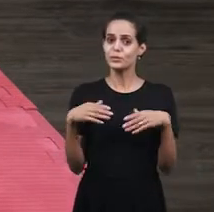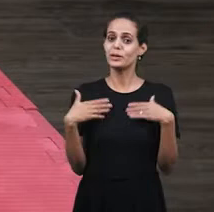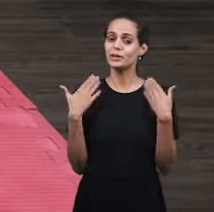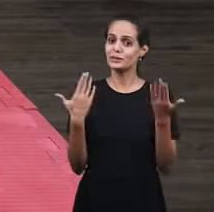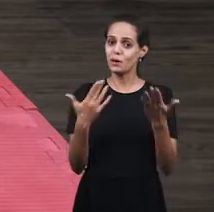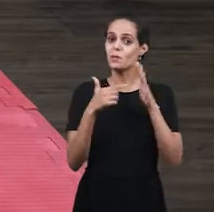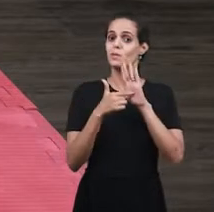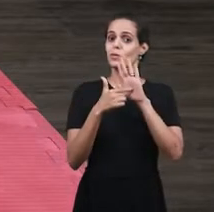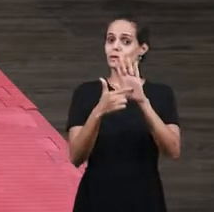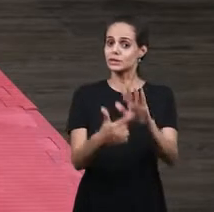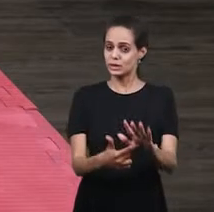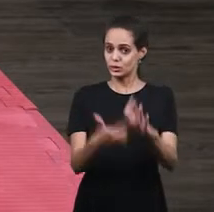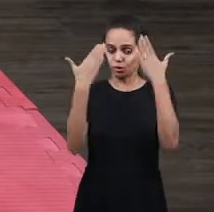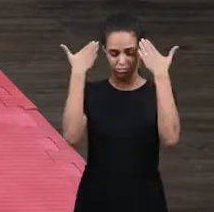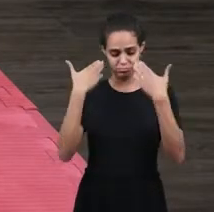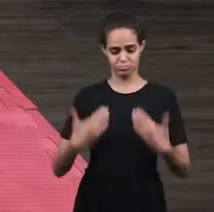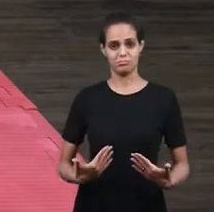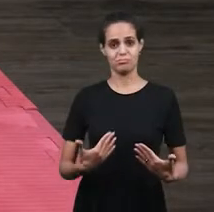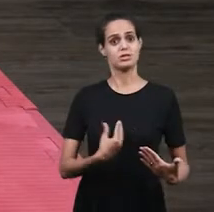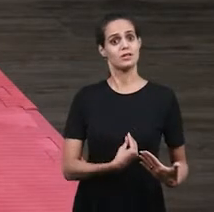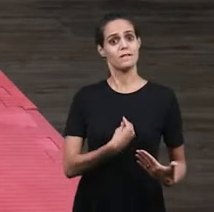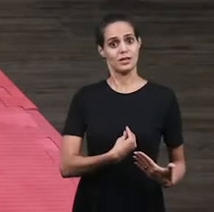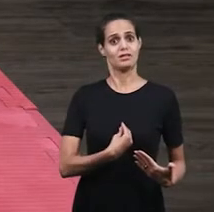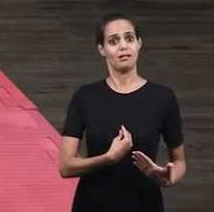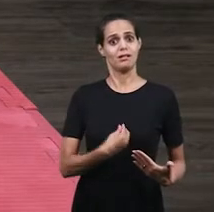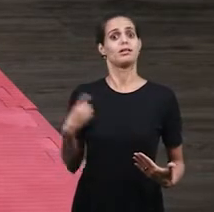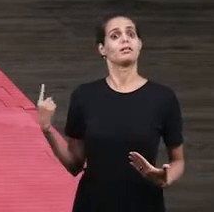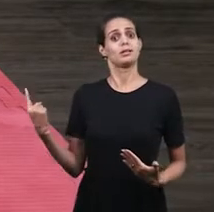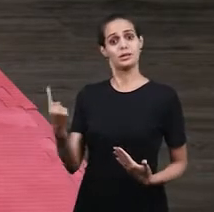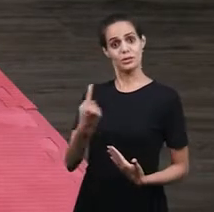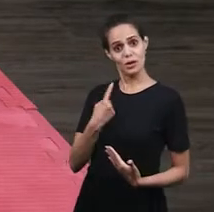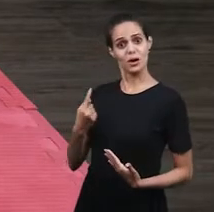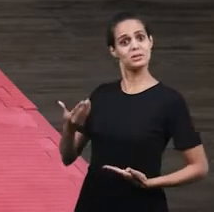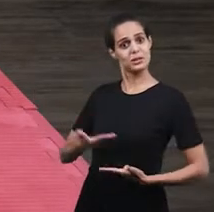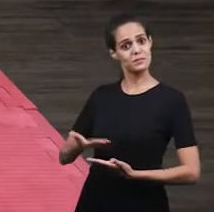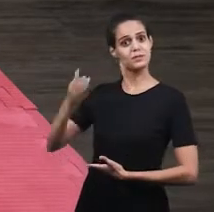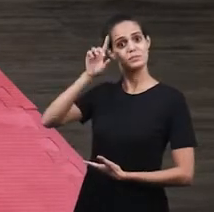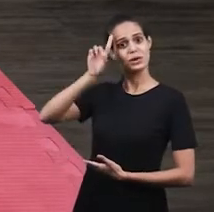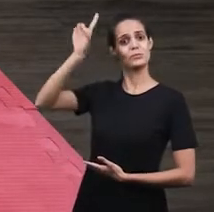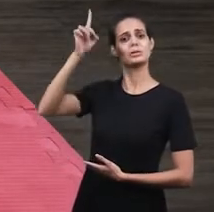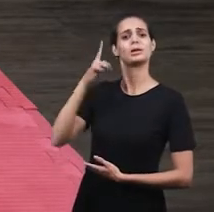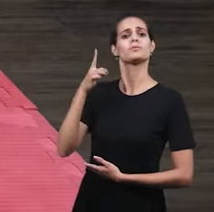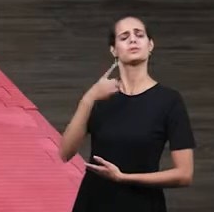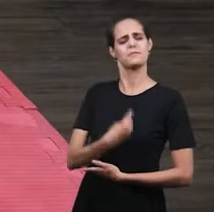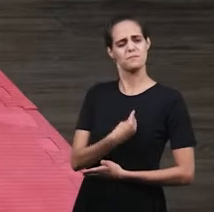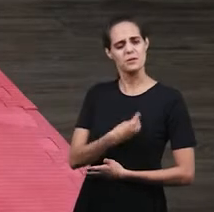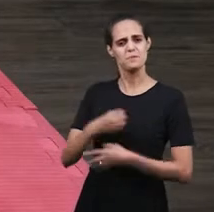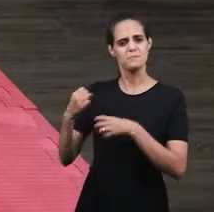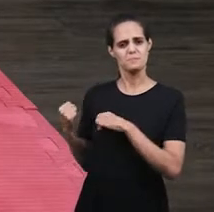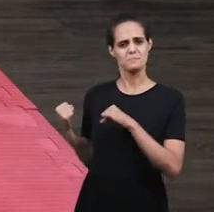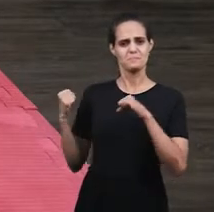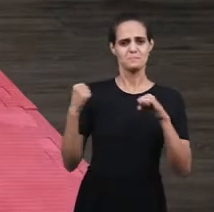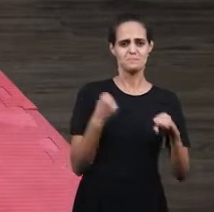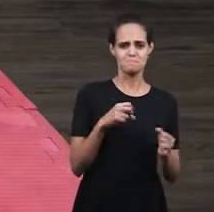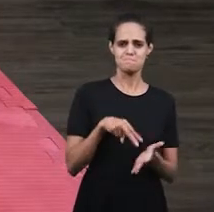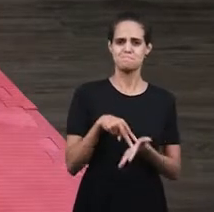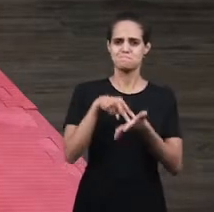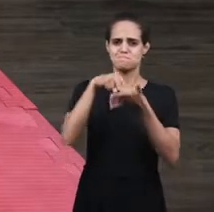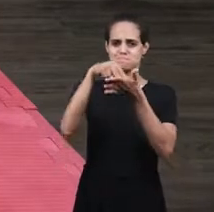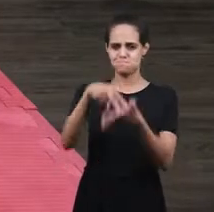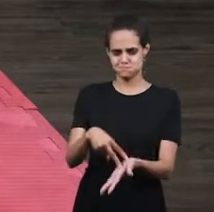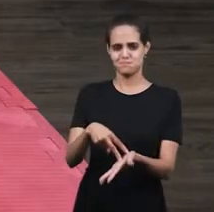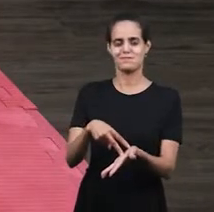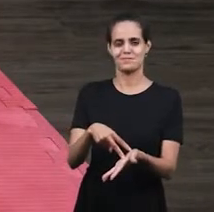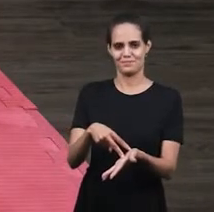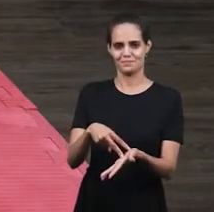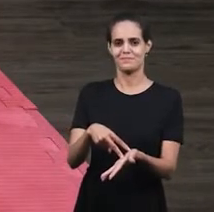sea, demostrando a través de nuestras vidas que servimos a un Dios vivo, fuerte, poderoso,